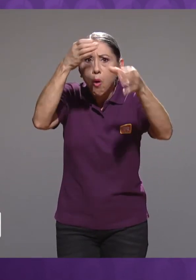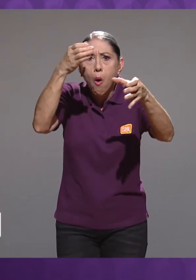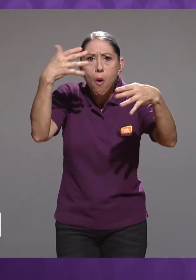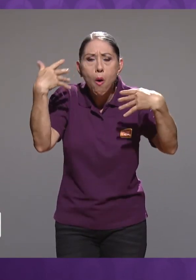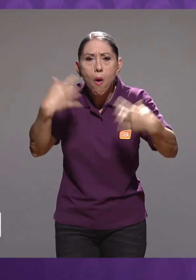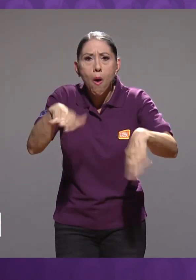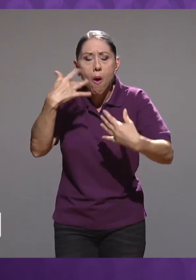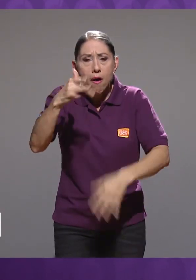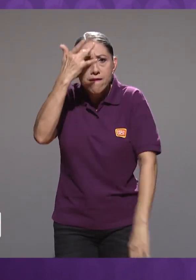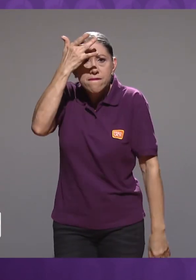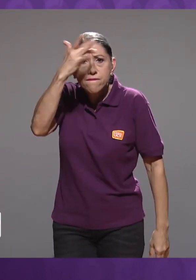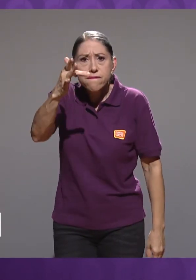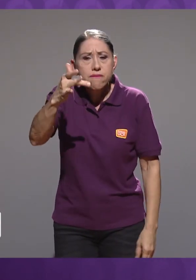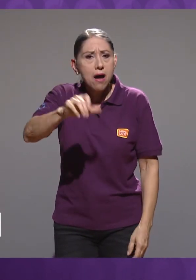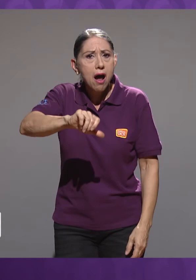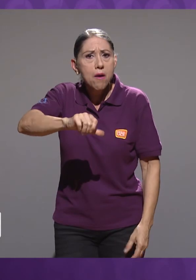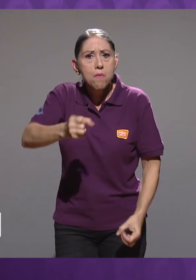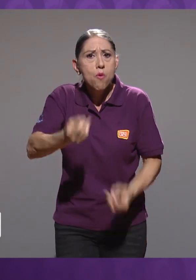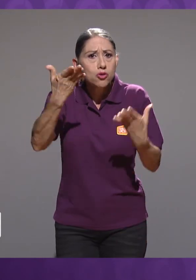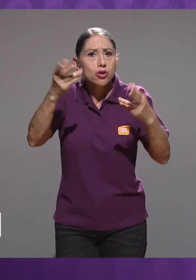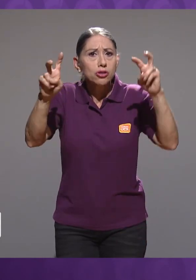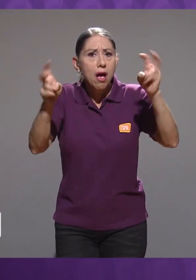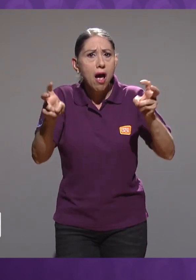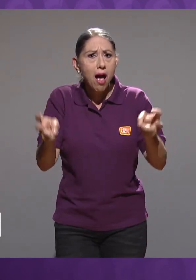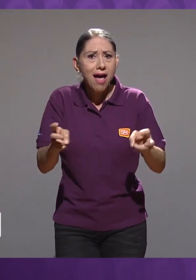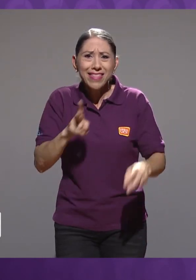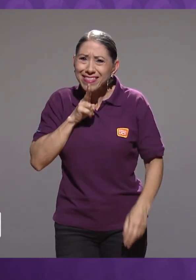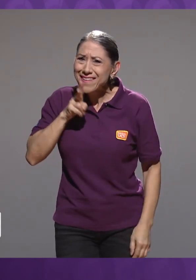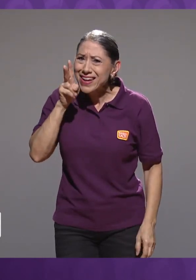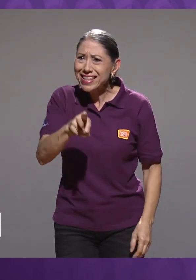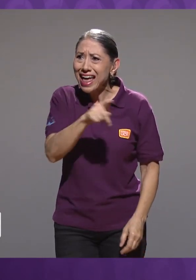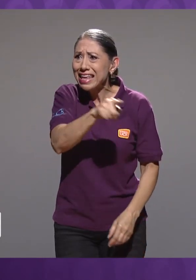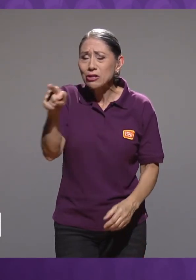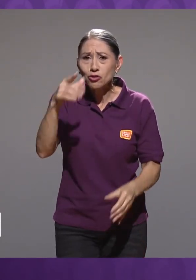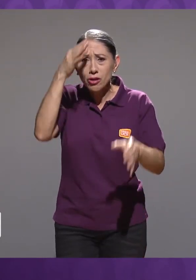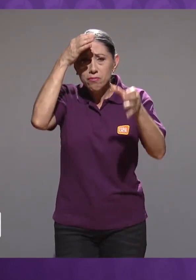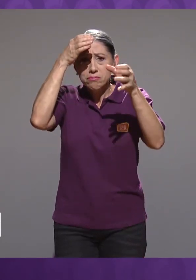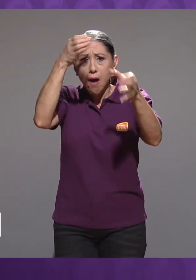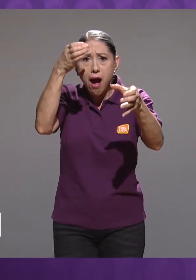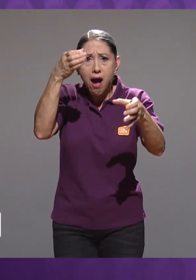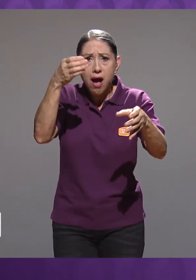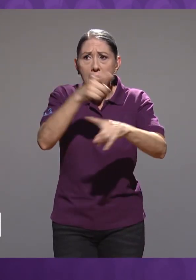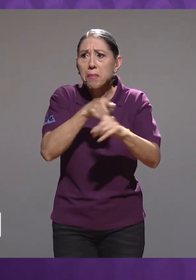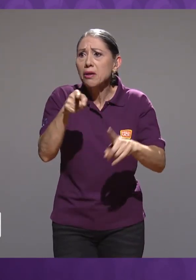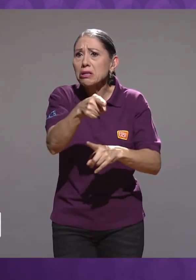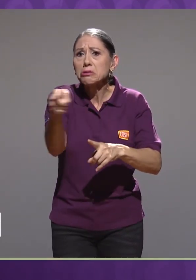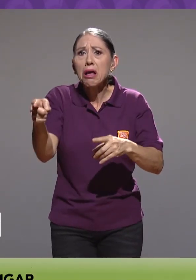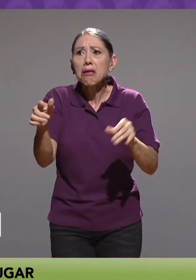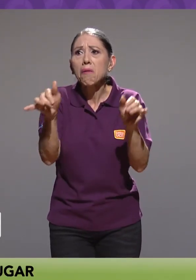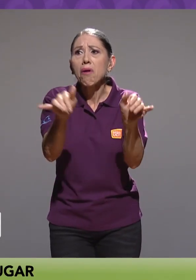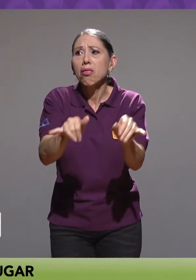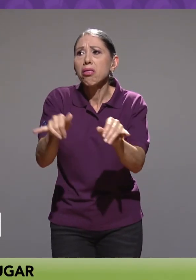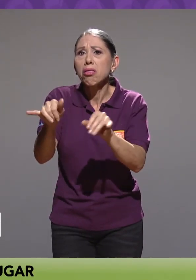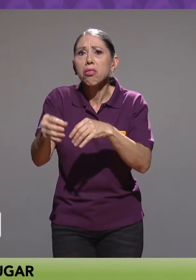cosas, y lo digo de verdad, son genios, y ahí se están perdiendo. ¿Por qué? Porque no hay